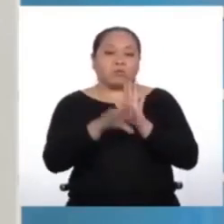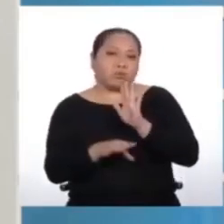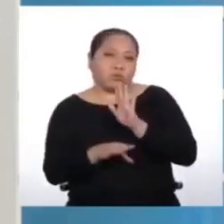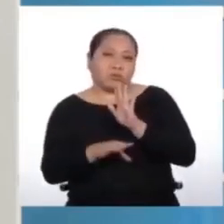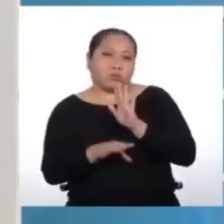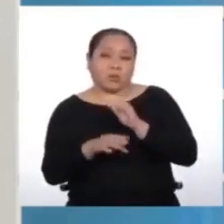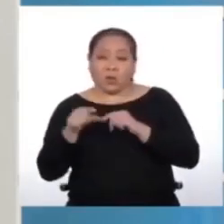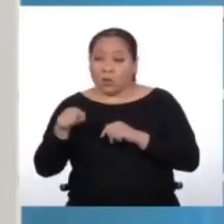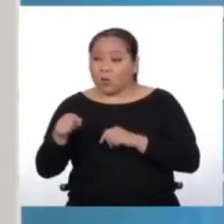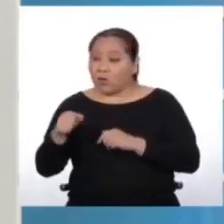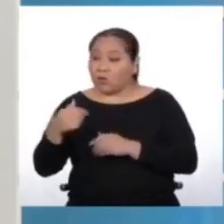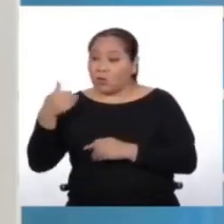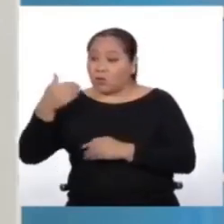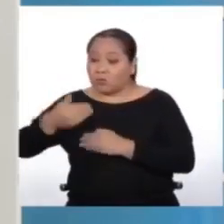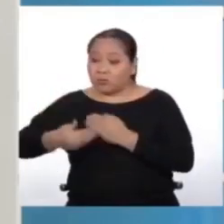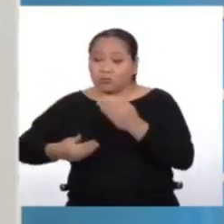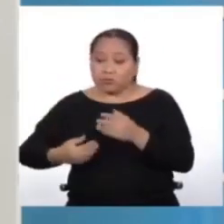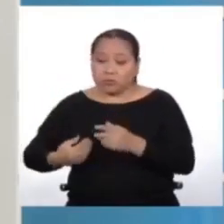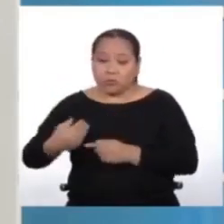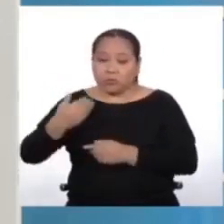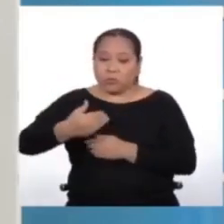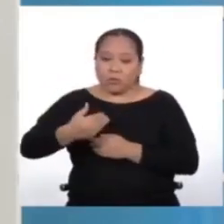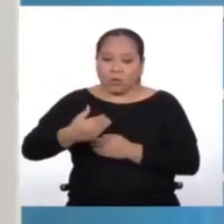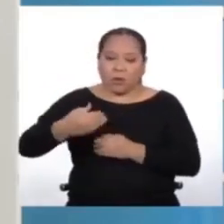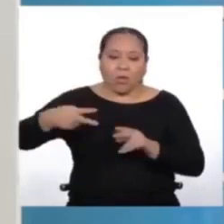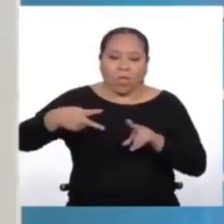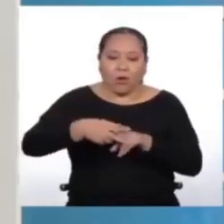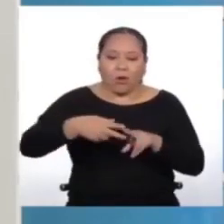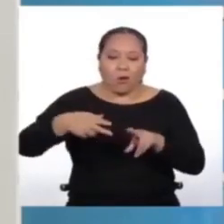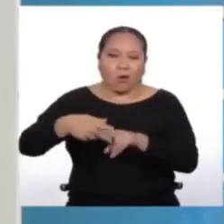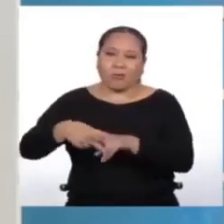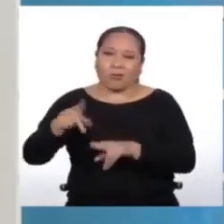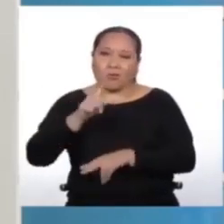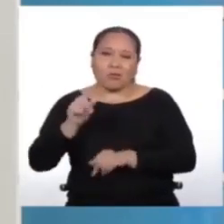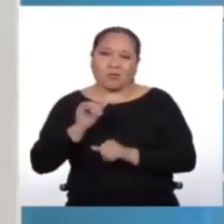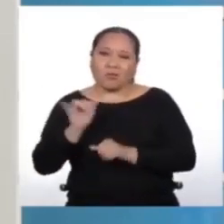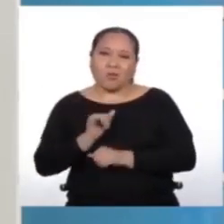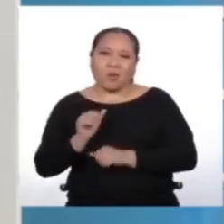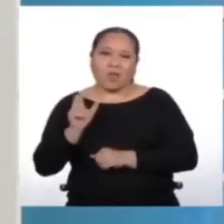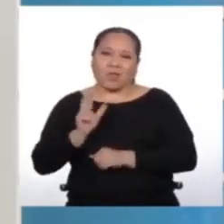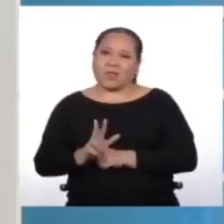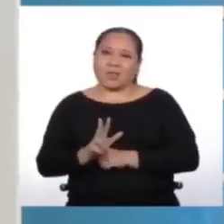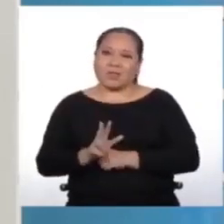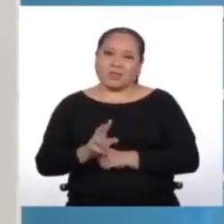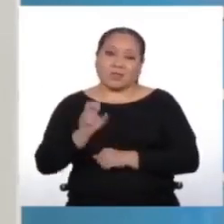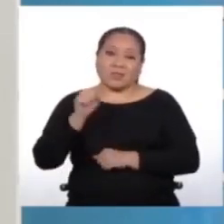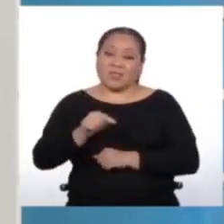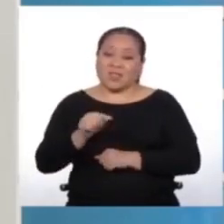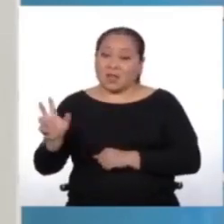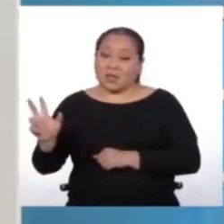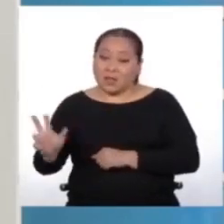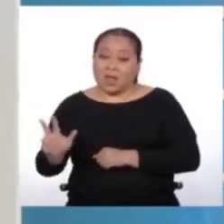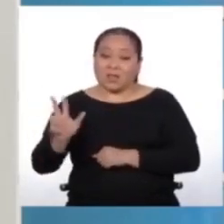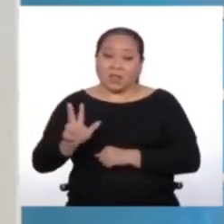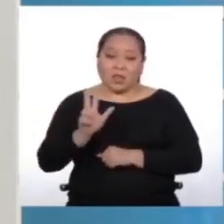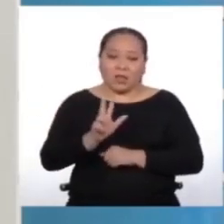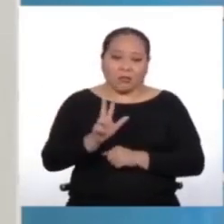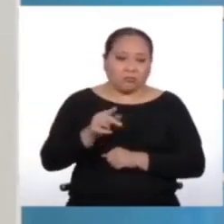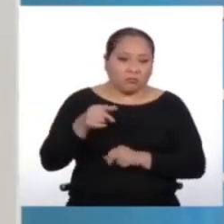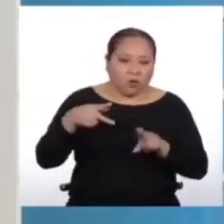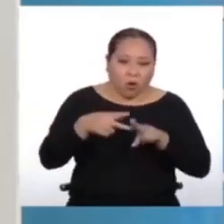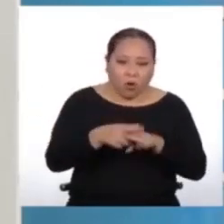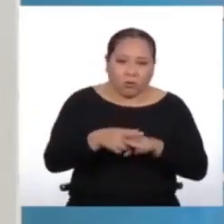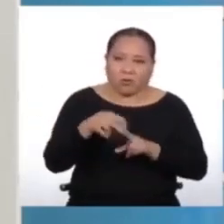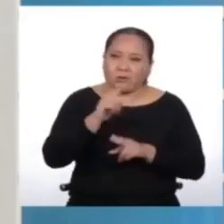cuando realices la operación, la razón ya no será 3. Una vez que la razón deja de ser constante, ya no se puede